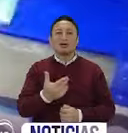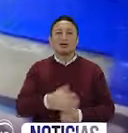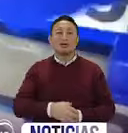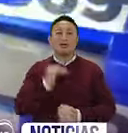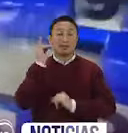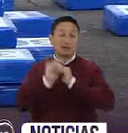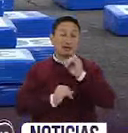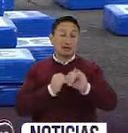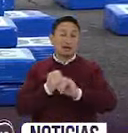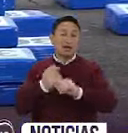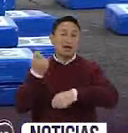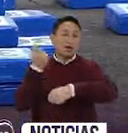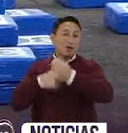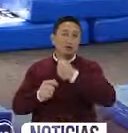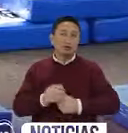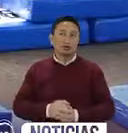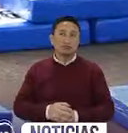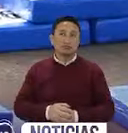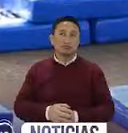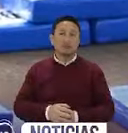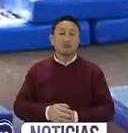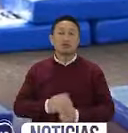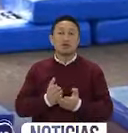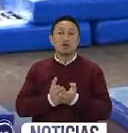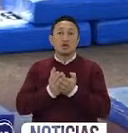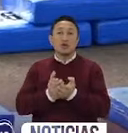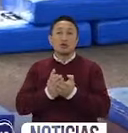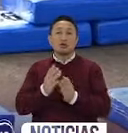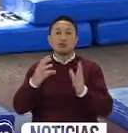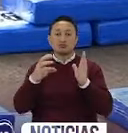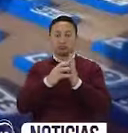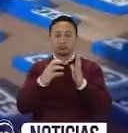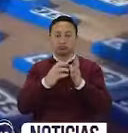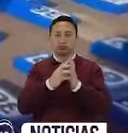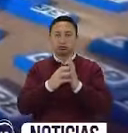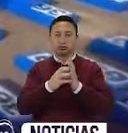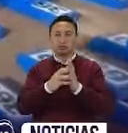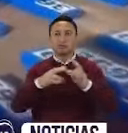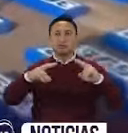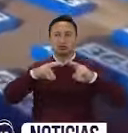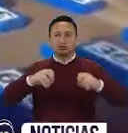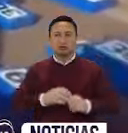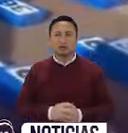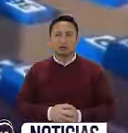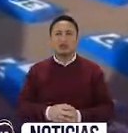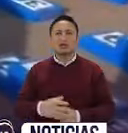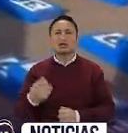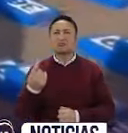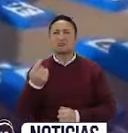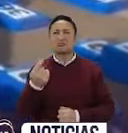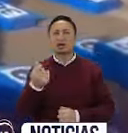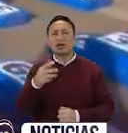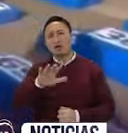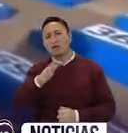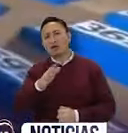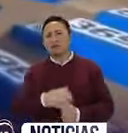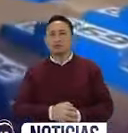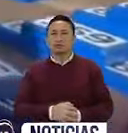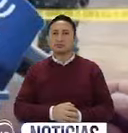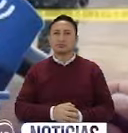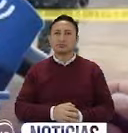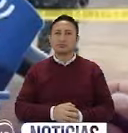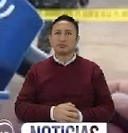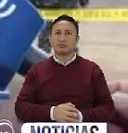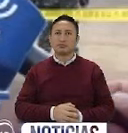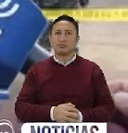mercados internacionales, el que llegaría a través del mar. Los logos también son parte de la investigación. El costo de la droga, de acuerdo a los mercados, varía en su valor.